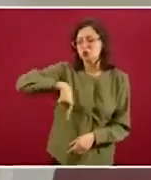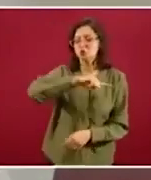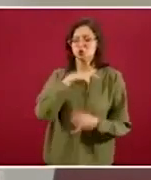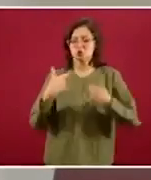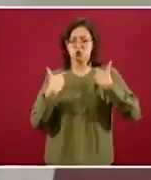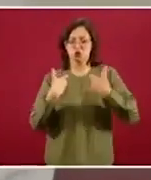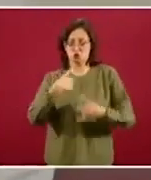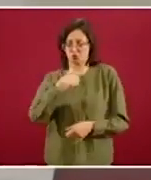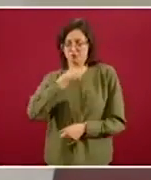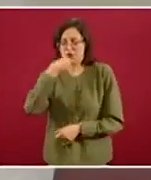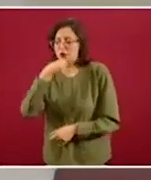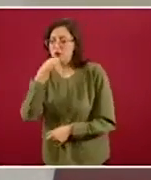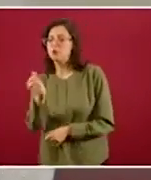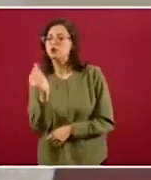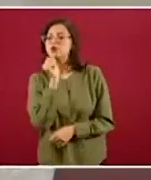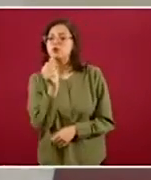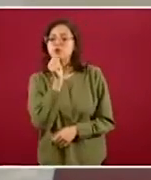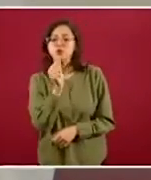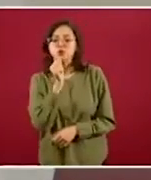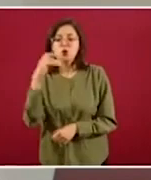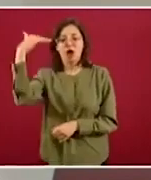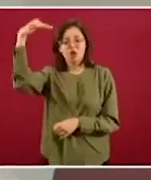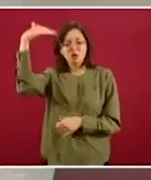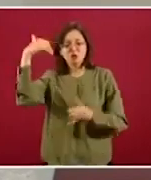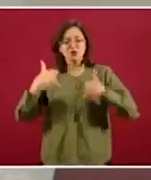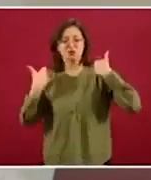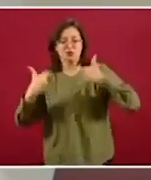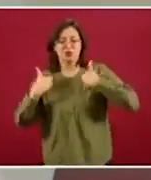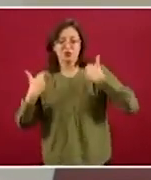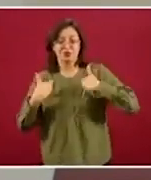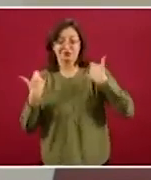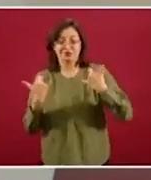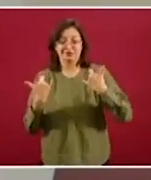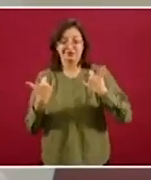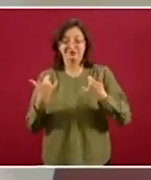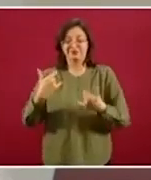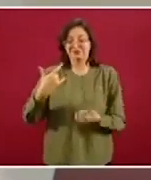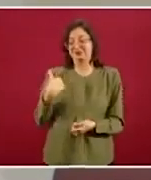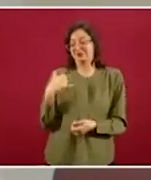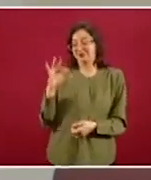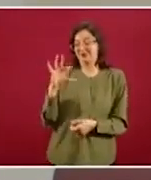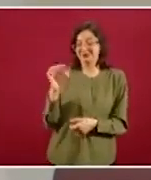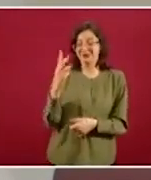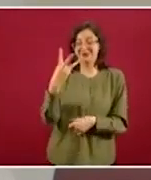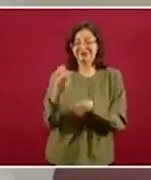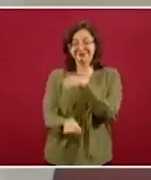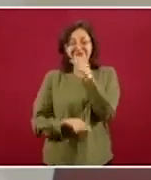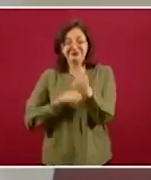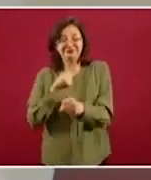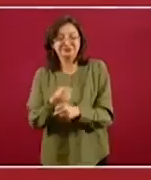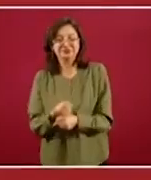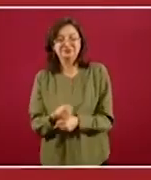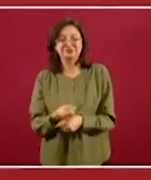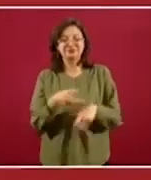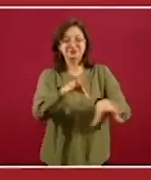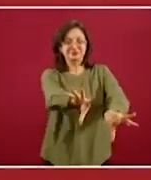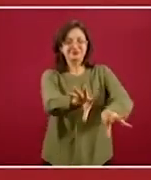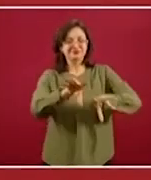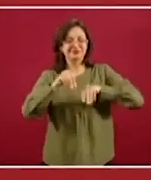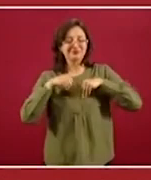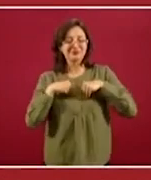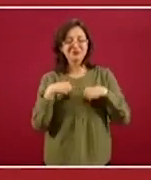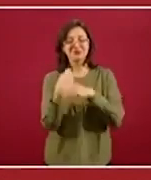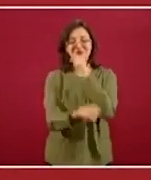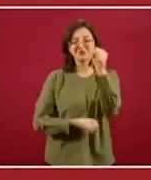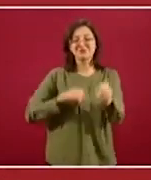viejito y no estoy. Soy un adulto joven en producción total de 43 años, a mí también me puede afectar, yo también me